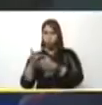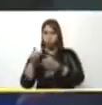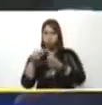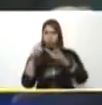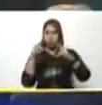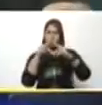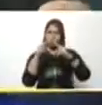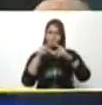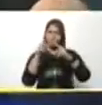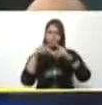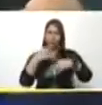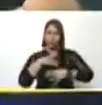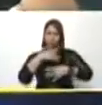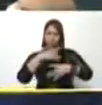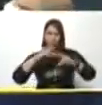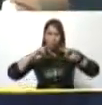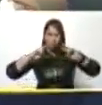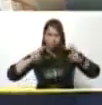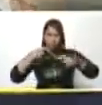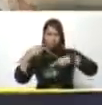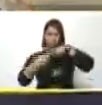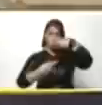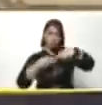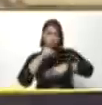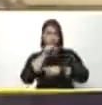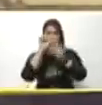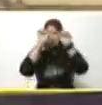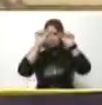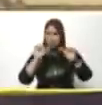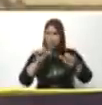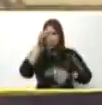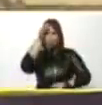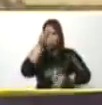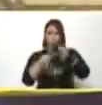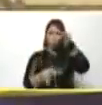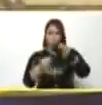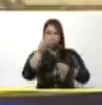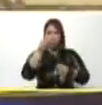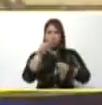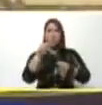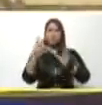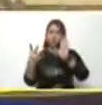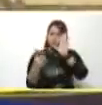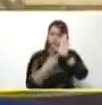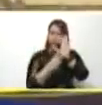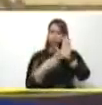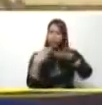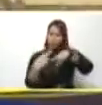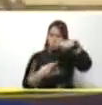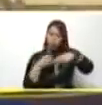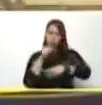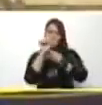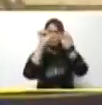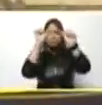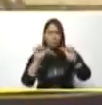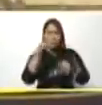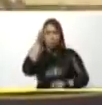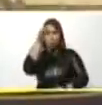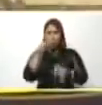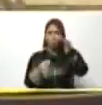e interesados en el tema de la revolución del sistema de justicia. Una verdadera revolución del sistema de